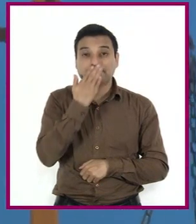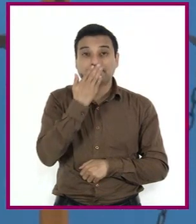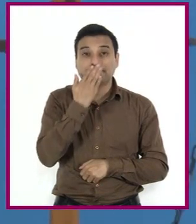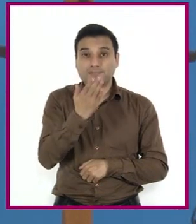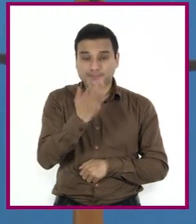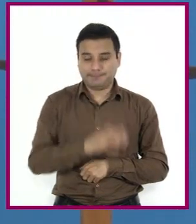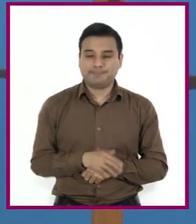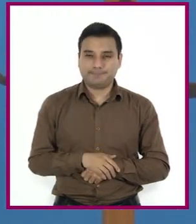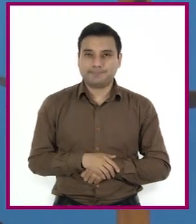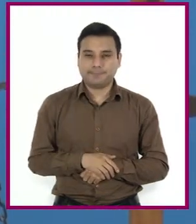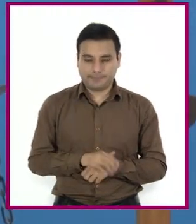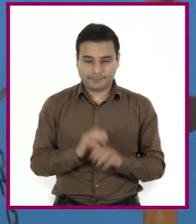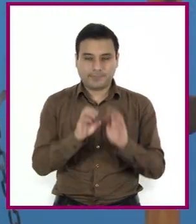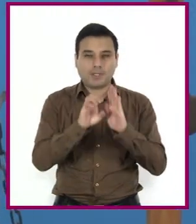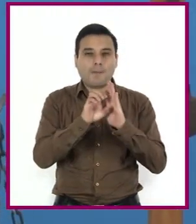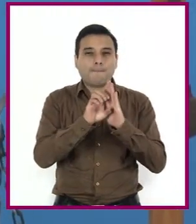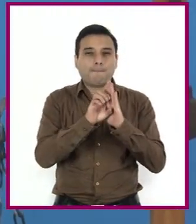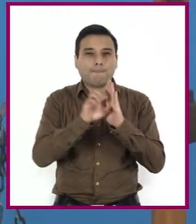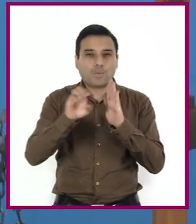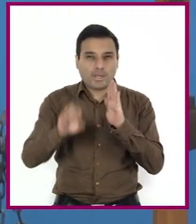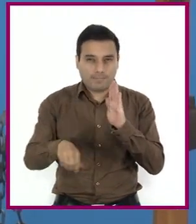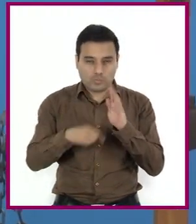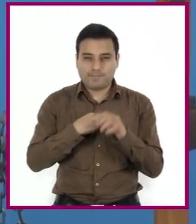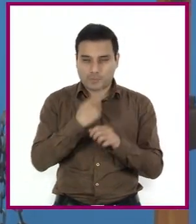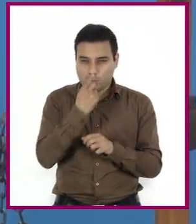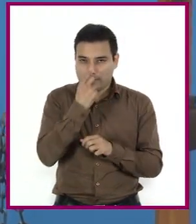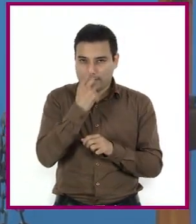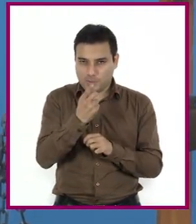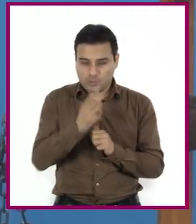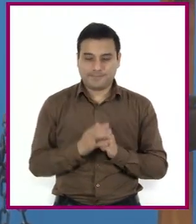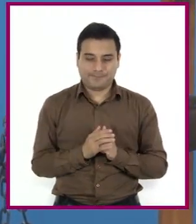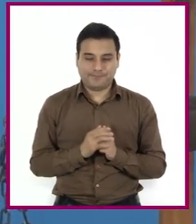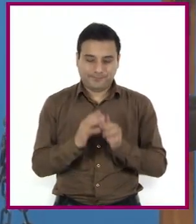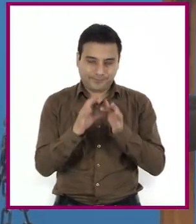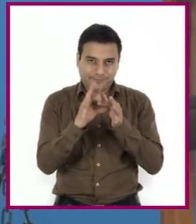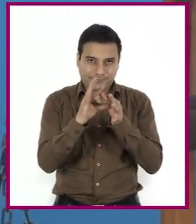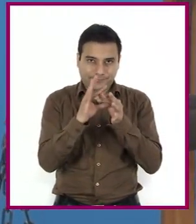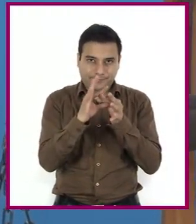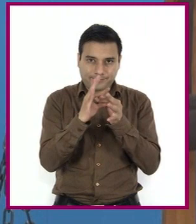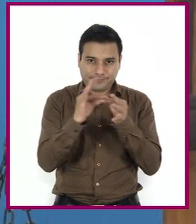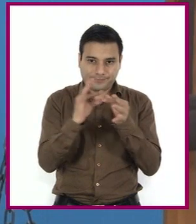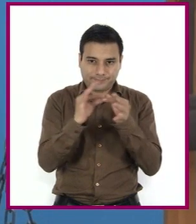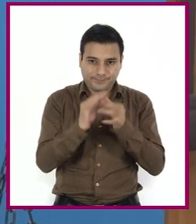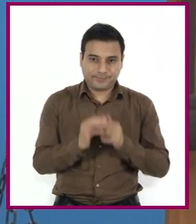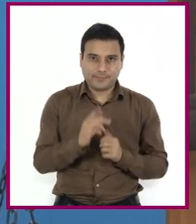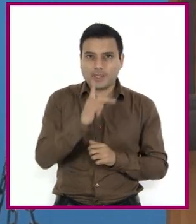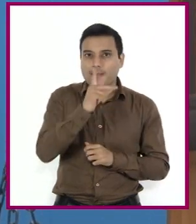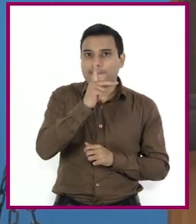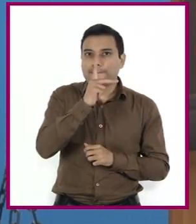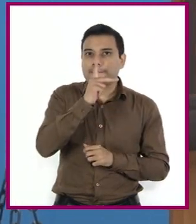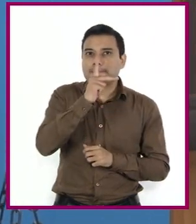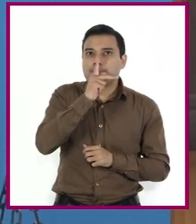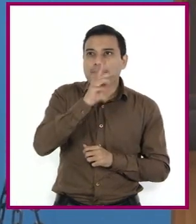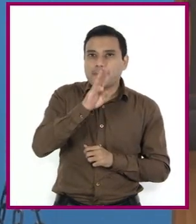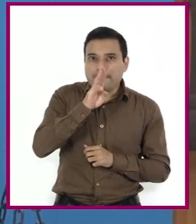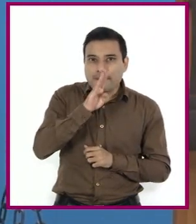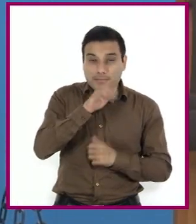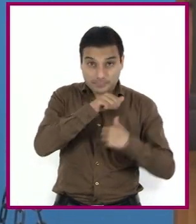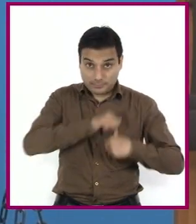¿qué pensarían si les pidiera que comenzáramos a reconocer como primeras autoridades a nuestros padres y